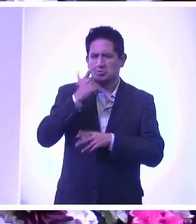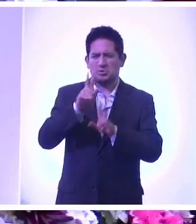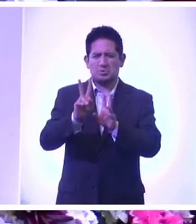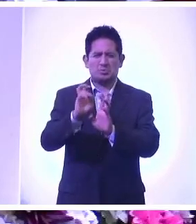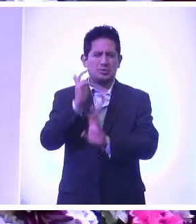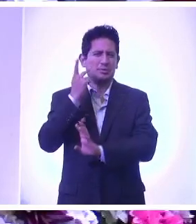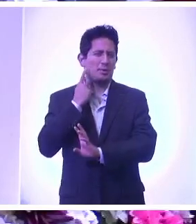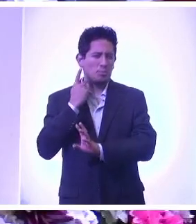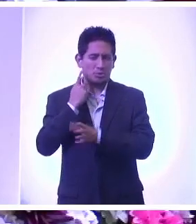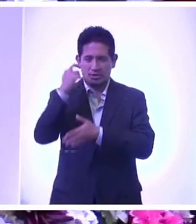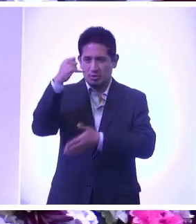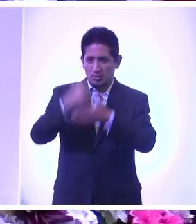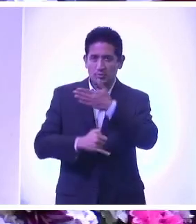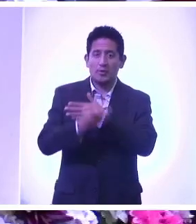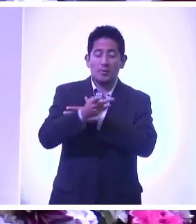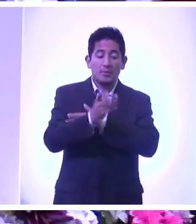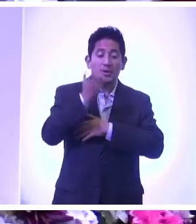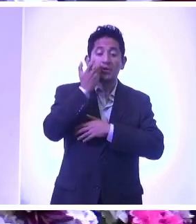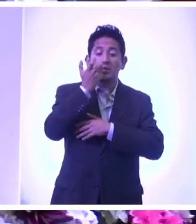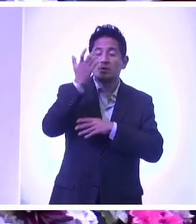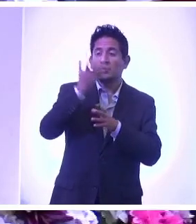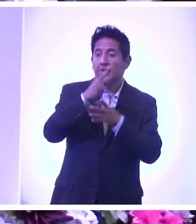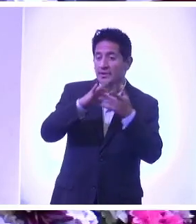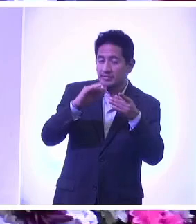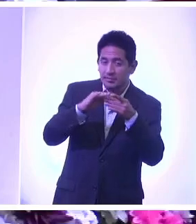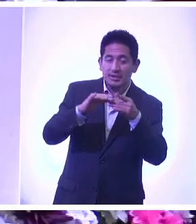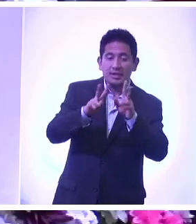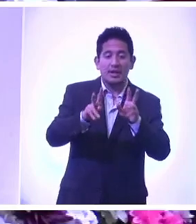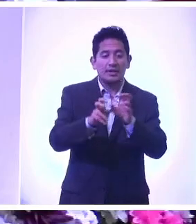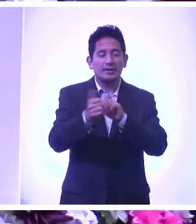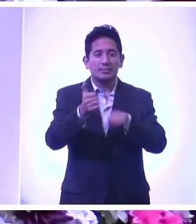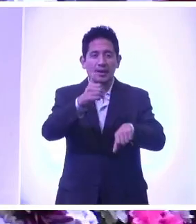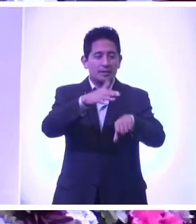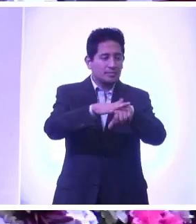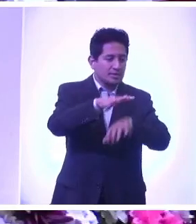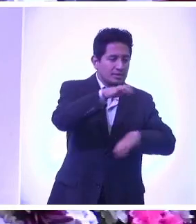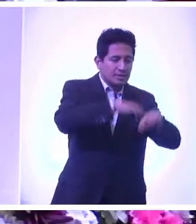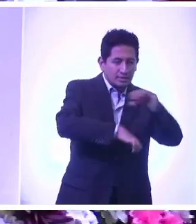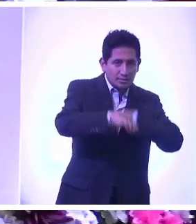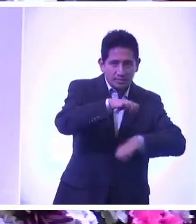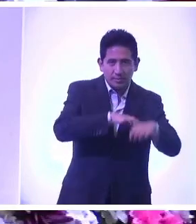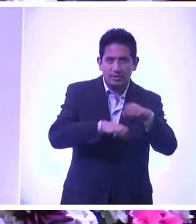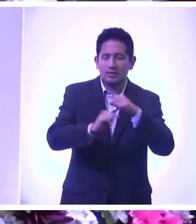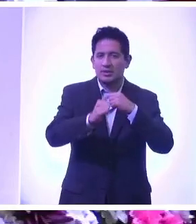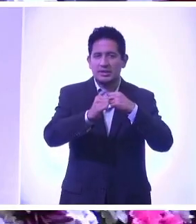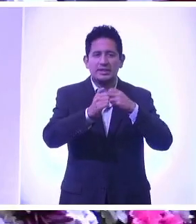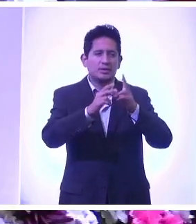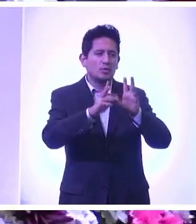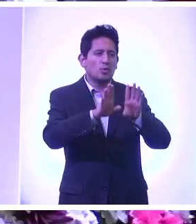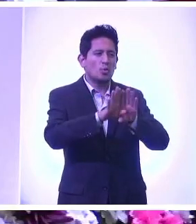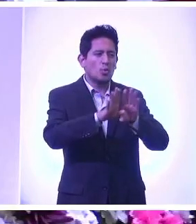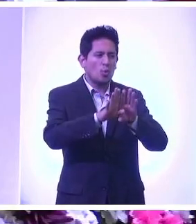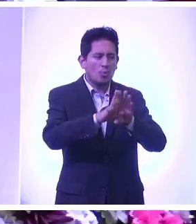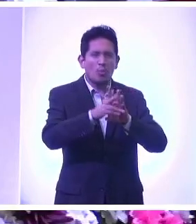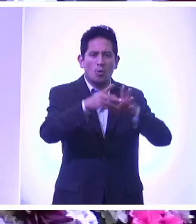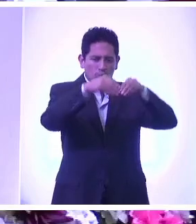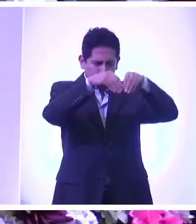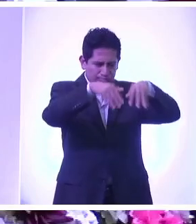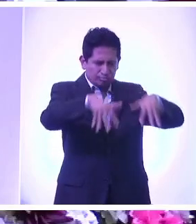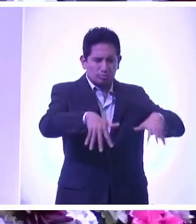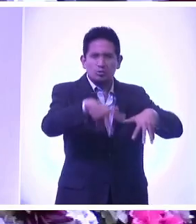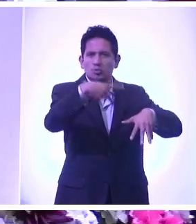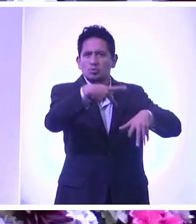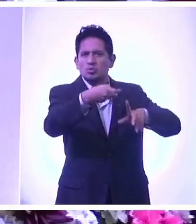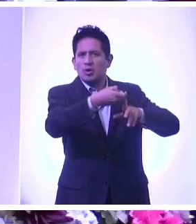en temas administrativos y en temas económicos empresariales y de orden y organización para todos por lo cual Qué les